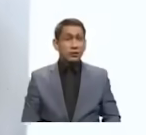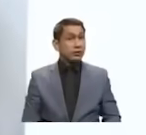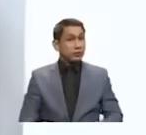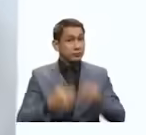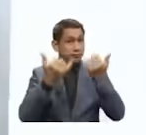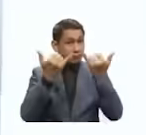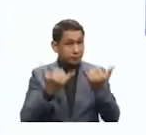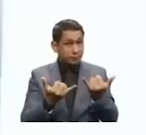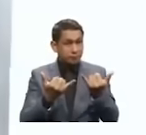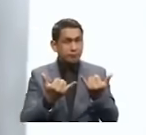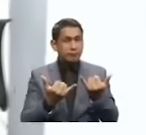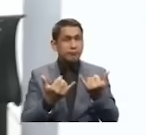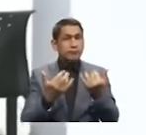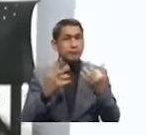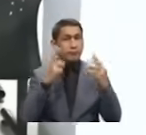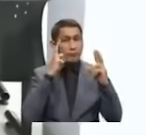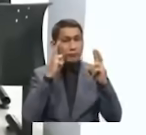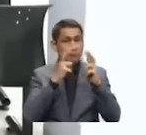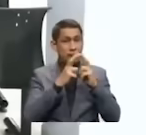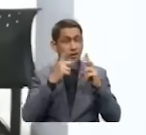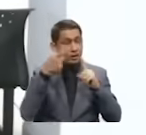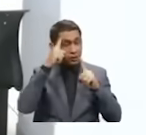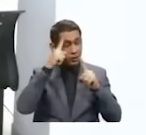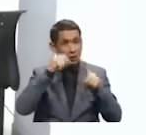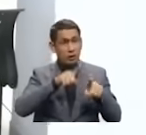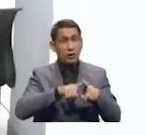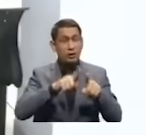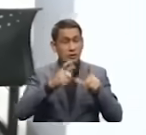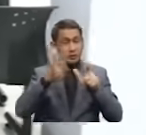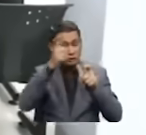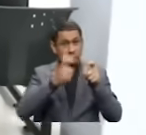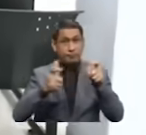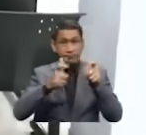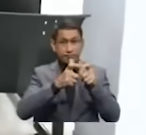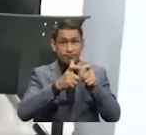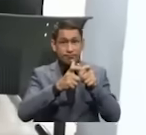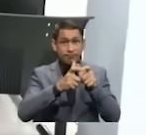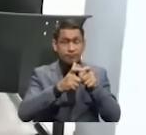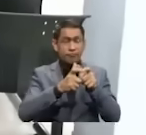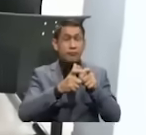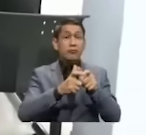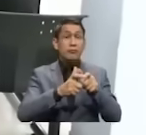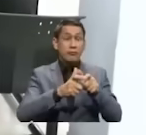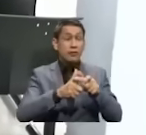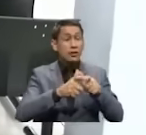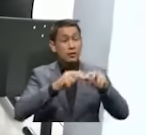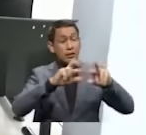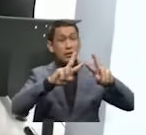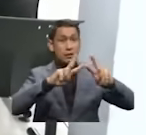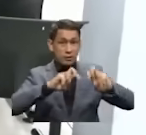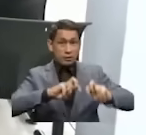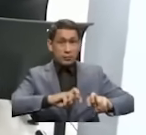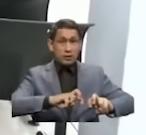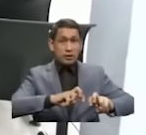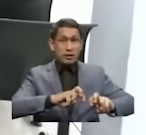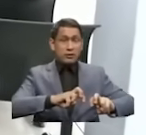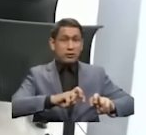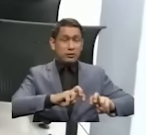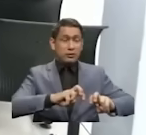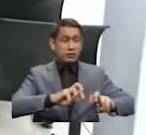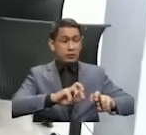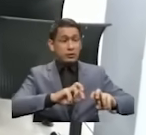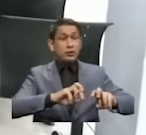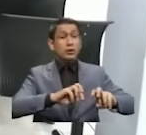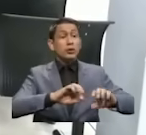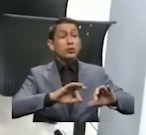amigos televidentes, compañeros. Según la Fiscalía General del Estado, este es un operativo de la Unidad de Transparencia y Lucha contra